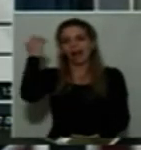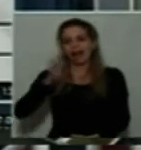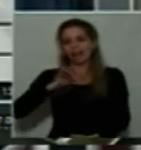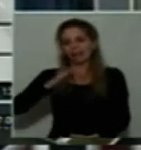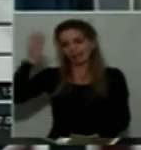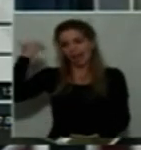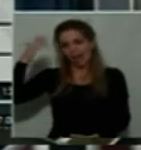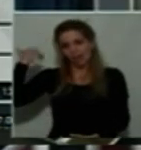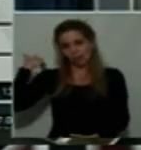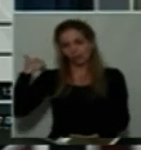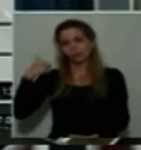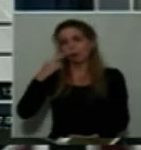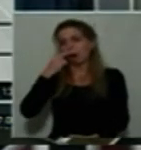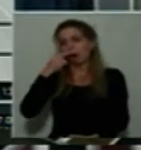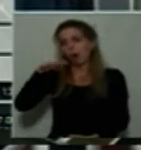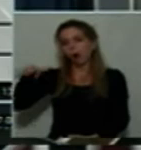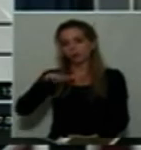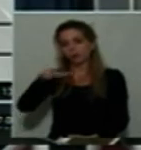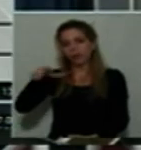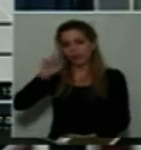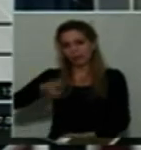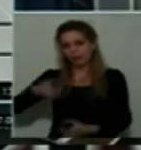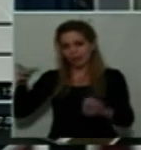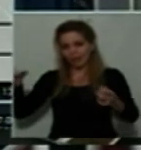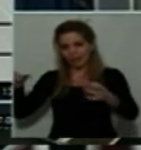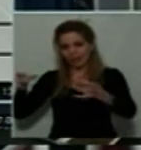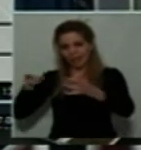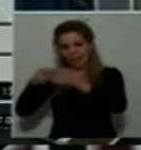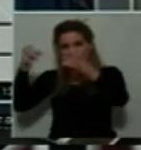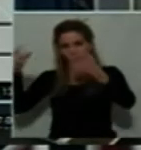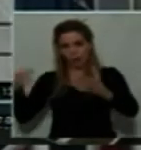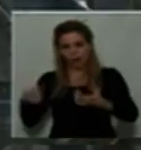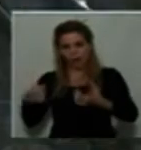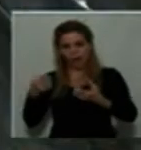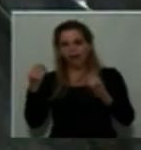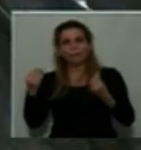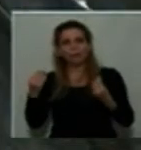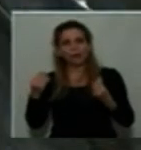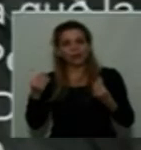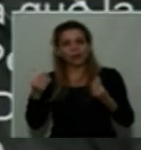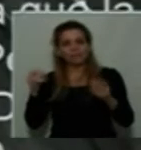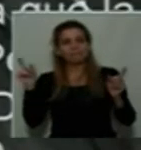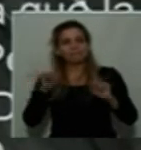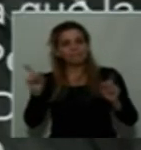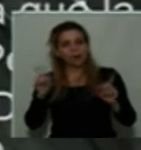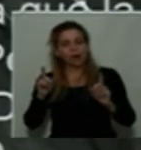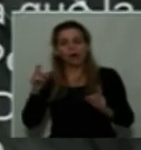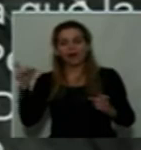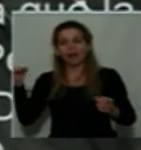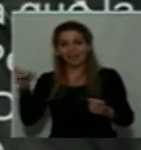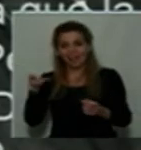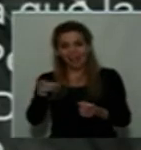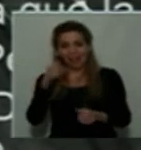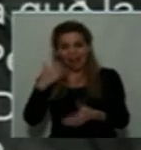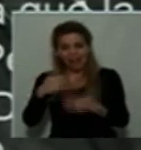Pero el topetazo, sí, lo sí, último. Sí, sí, sí. ¿También había acelerado la velocidad o no? No la pudo parar. No había acelerado. Lo que pasa es que ahí el paragolpes no